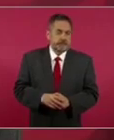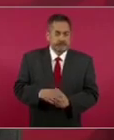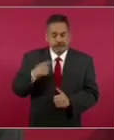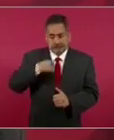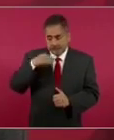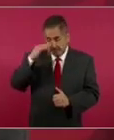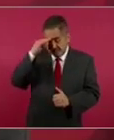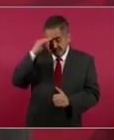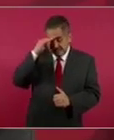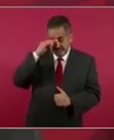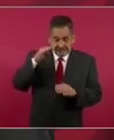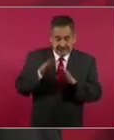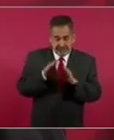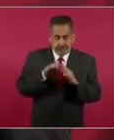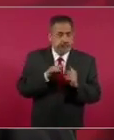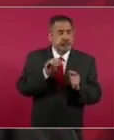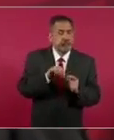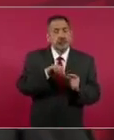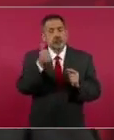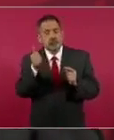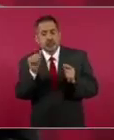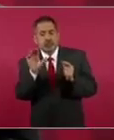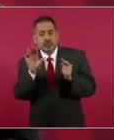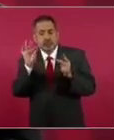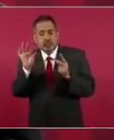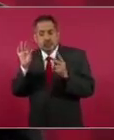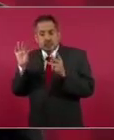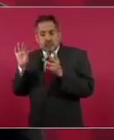buscar opciones, desde luego,